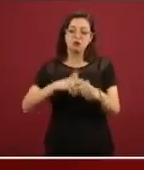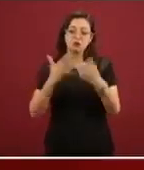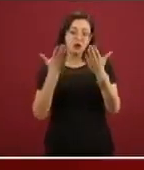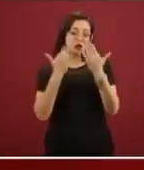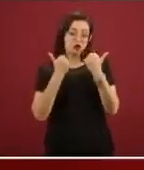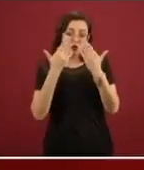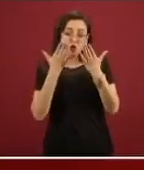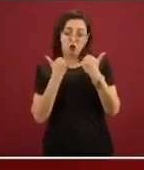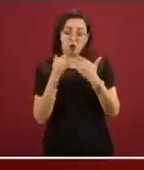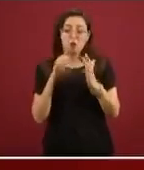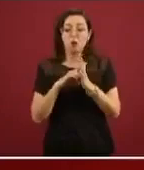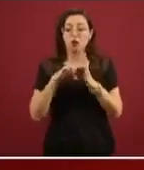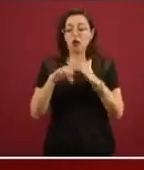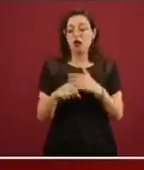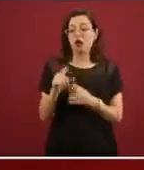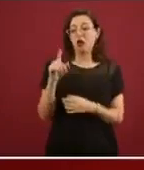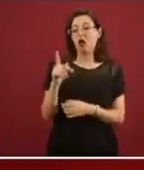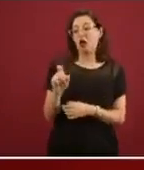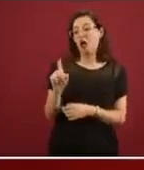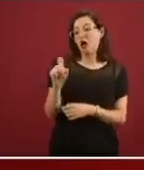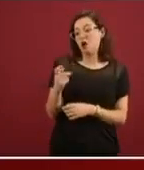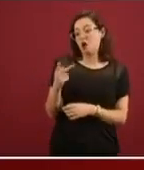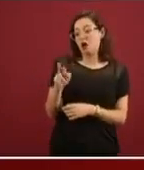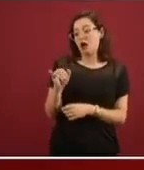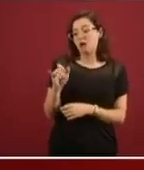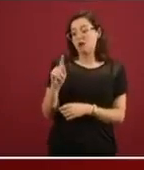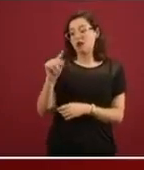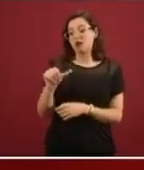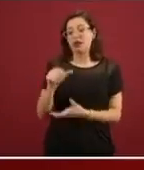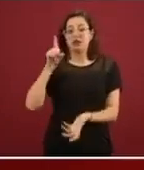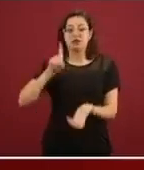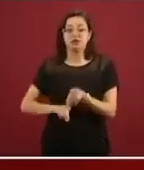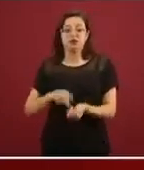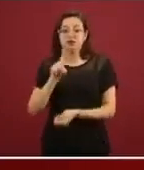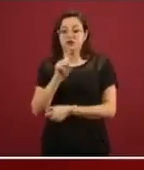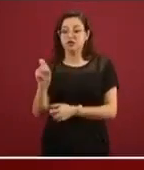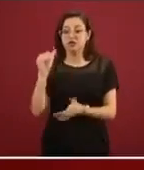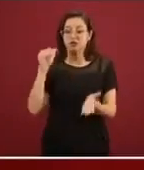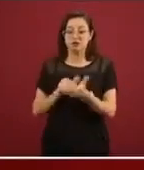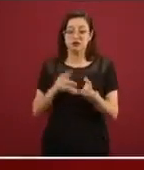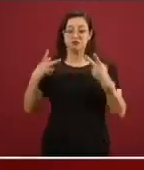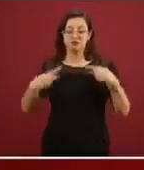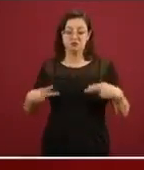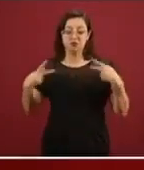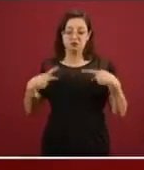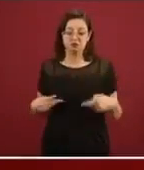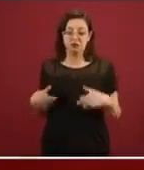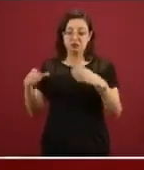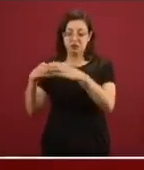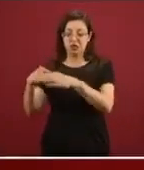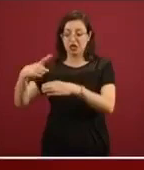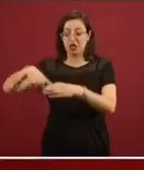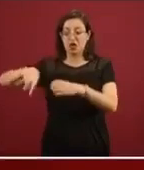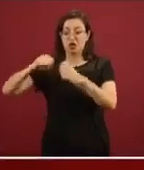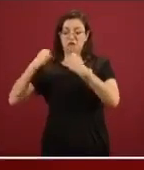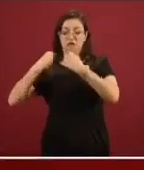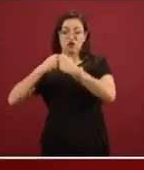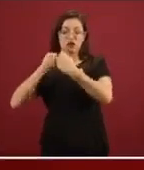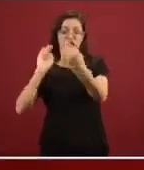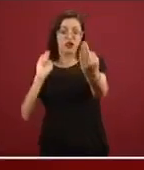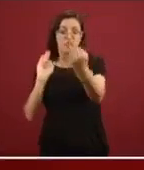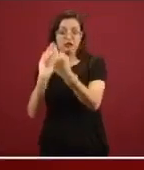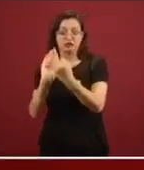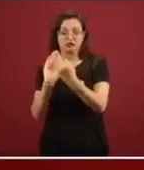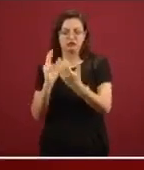lugares como Agua Prieta, por ejemplo, tiene 100,000 habitantes y ahí están muy cerca de la frontera.